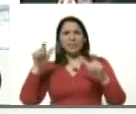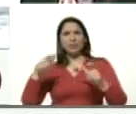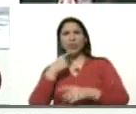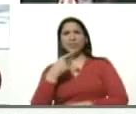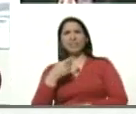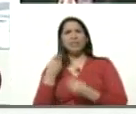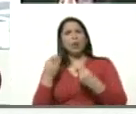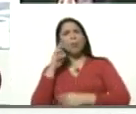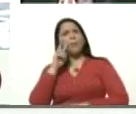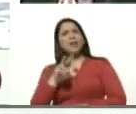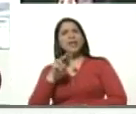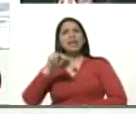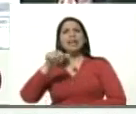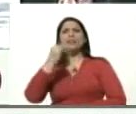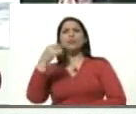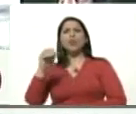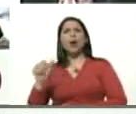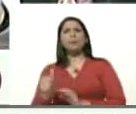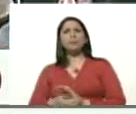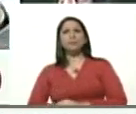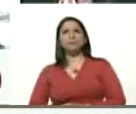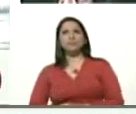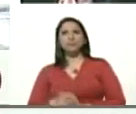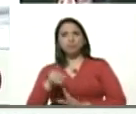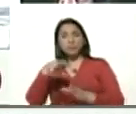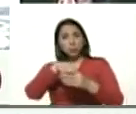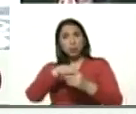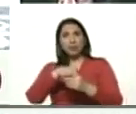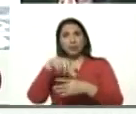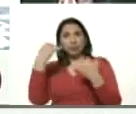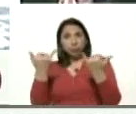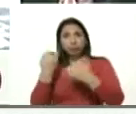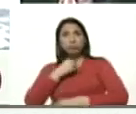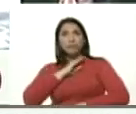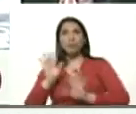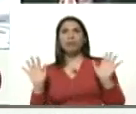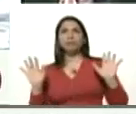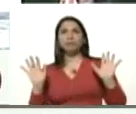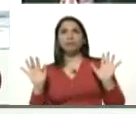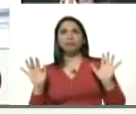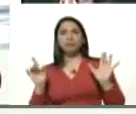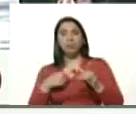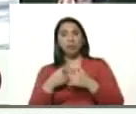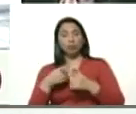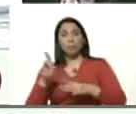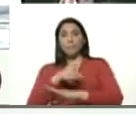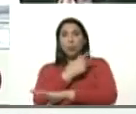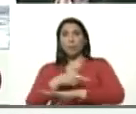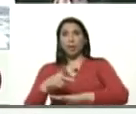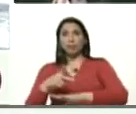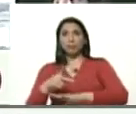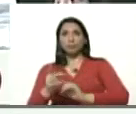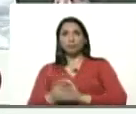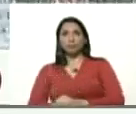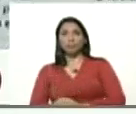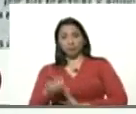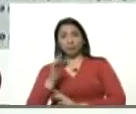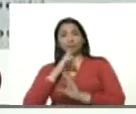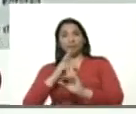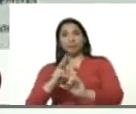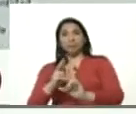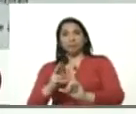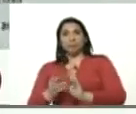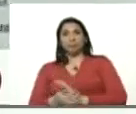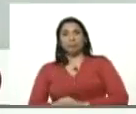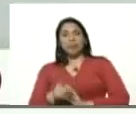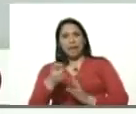vería Aquiles Nazoa esta cuarentena, esta pandemia? En su poemario están las respuestas.